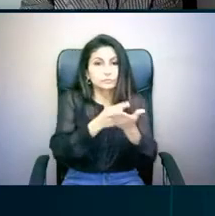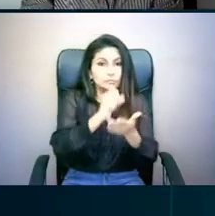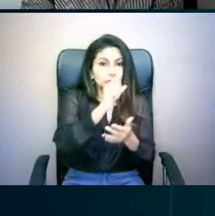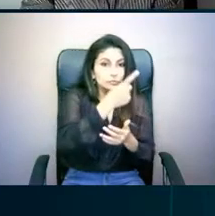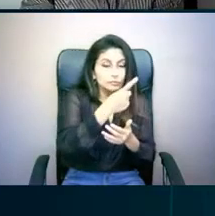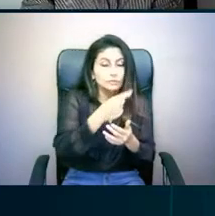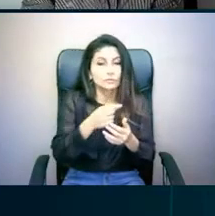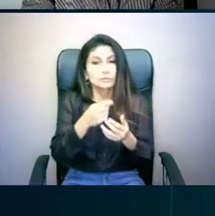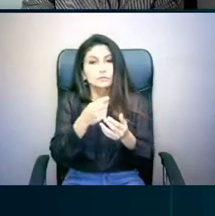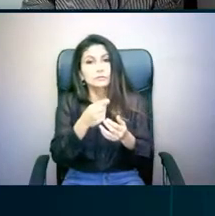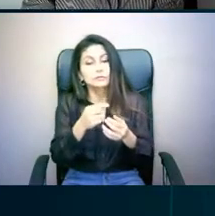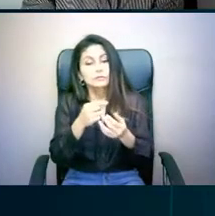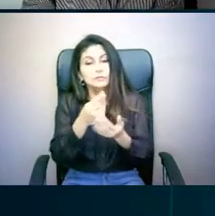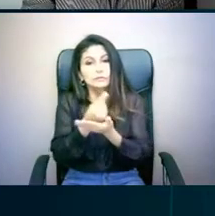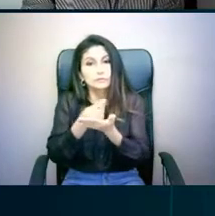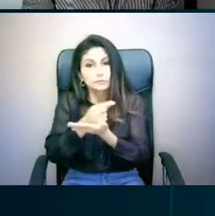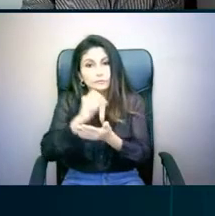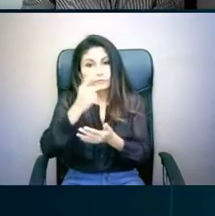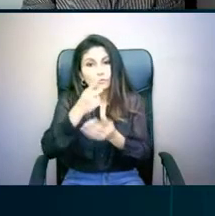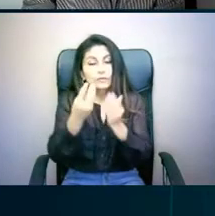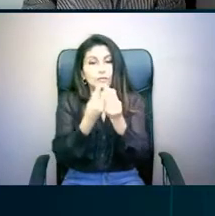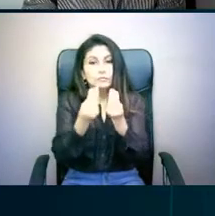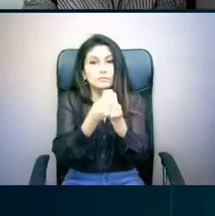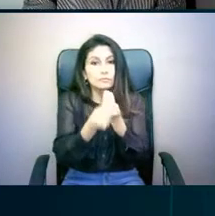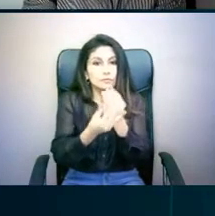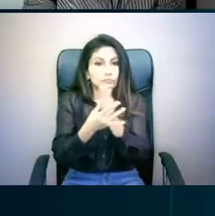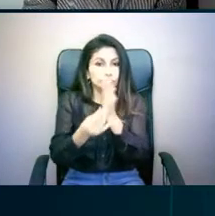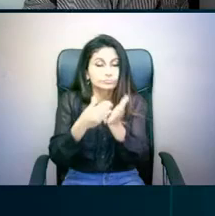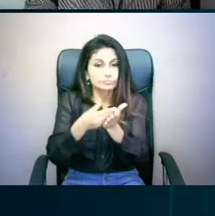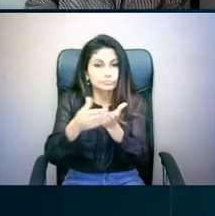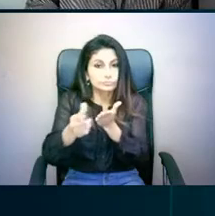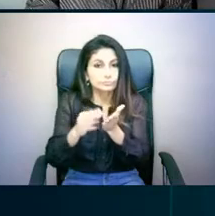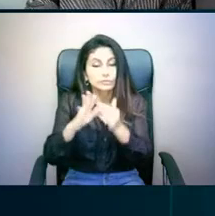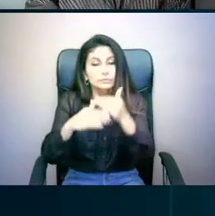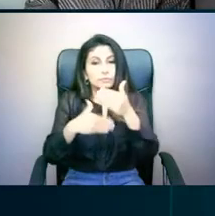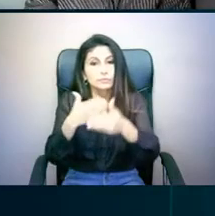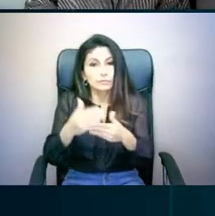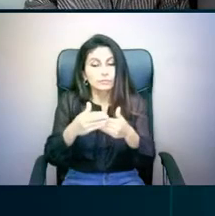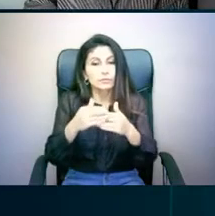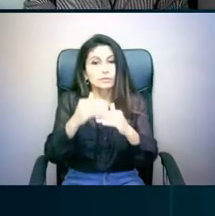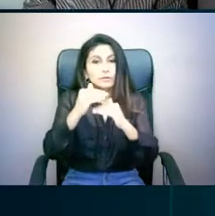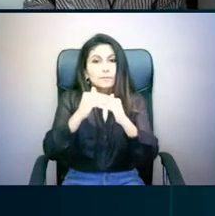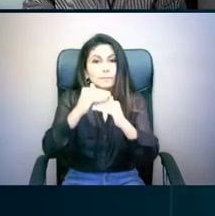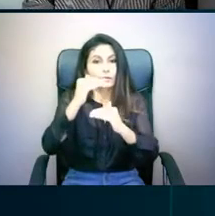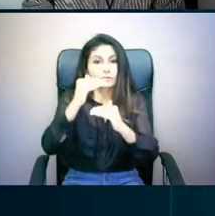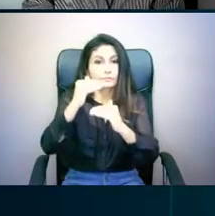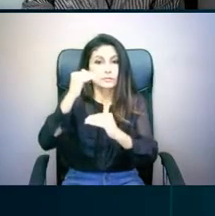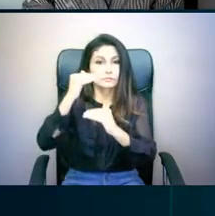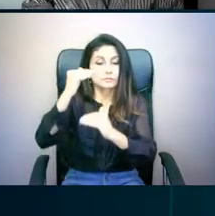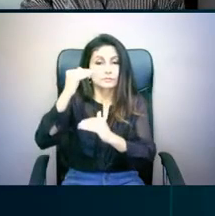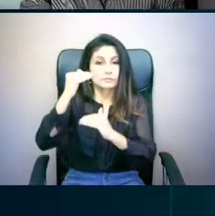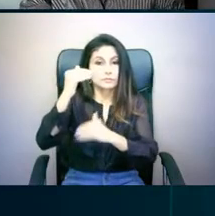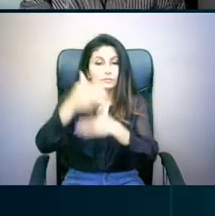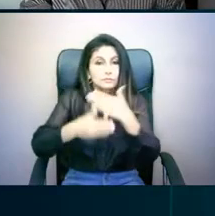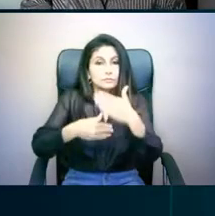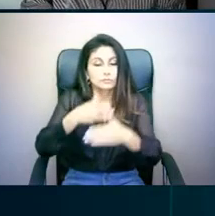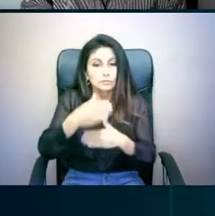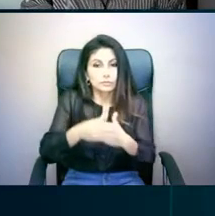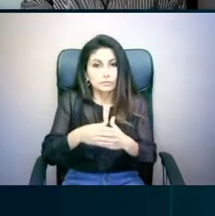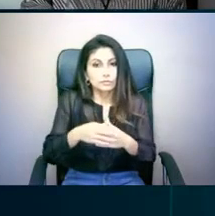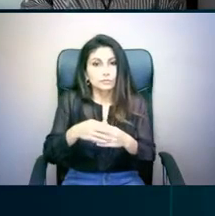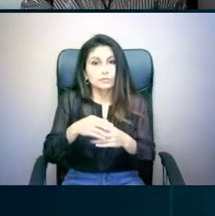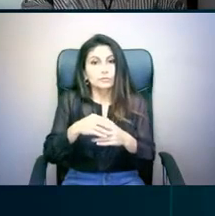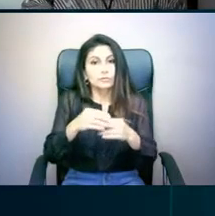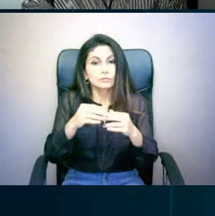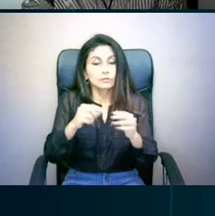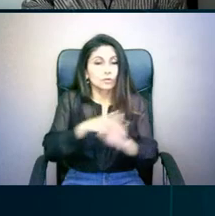extraídos, y luego se fue aumentando la cantidad de lodo primario de lípidos extraídos, llegando finalmente a un